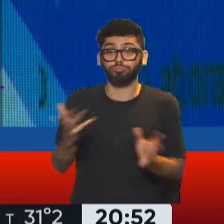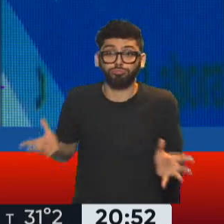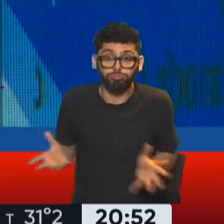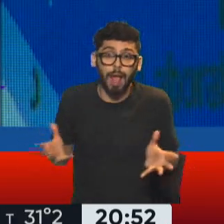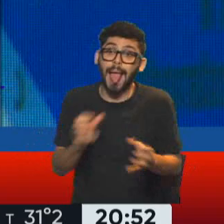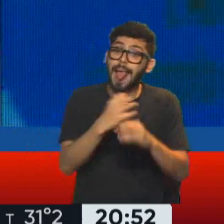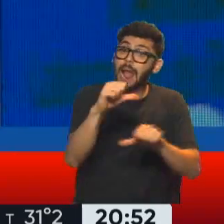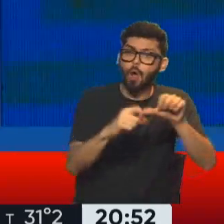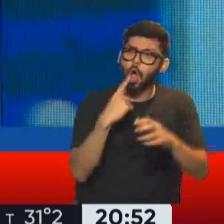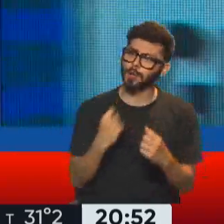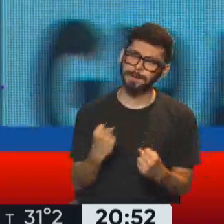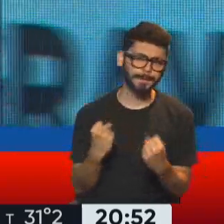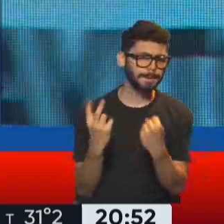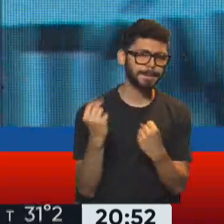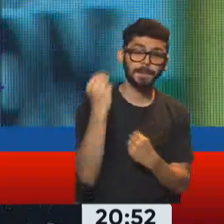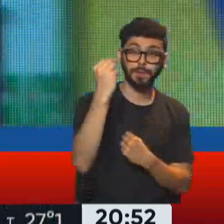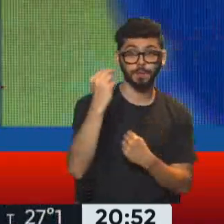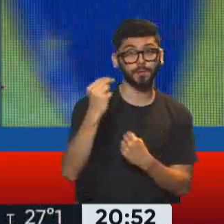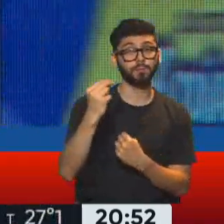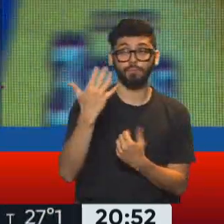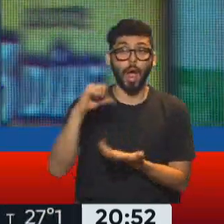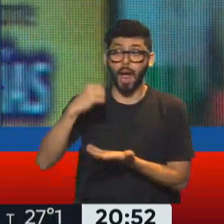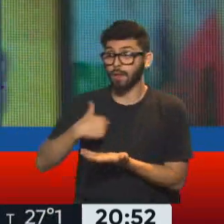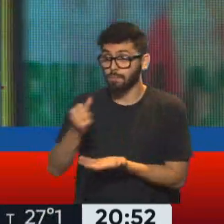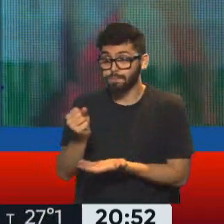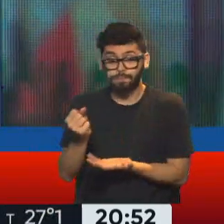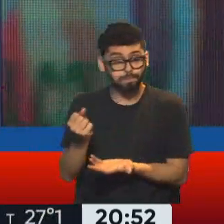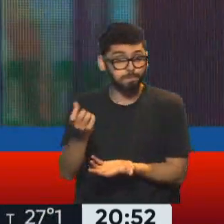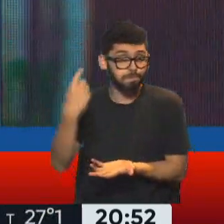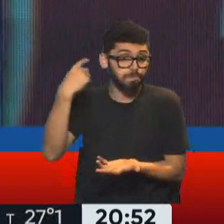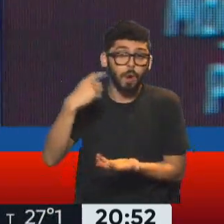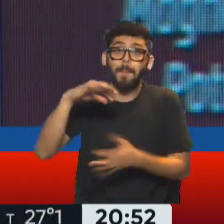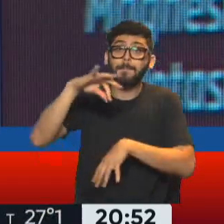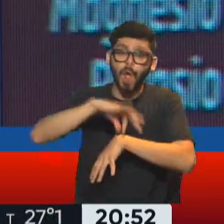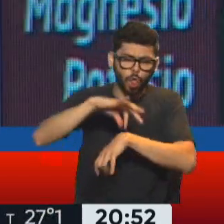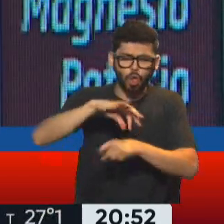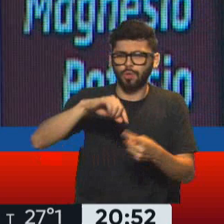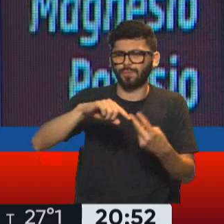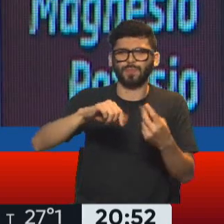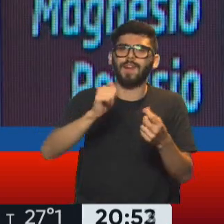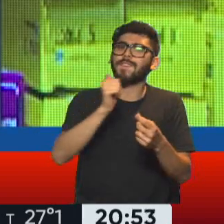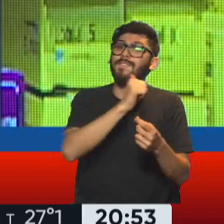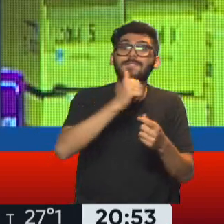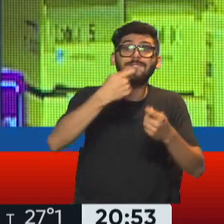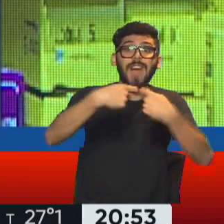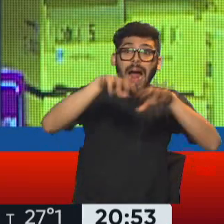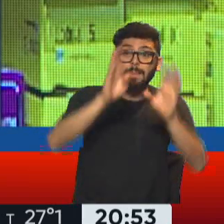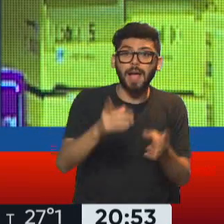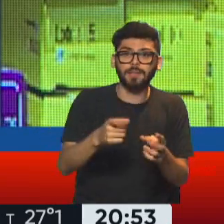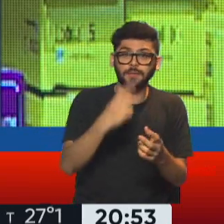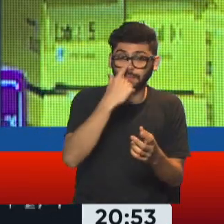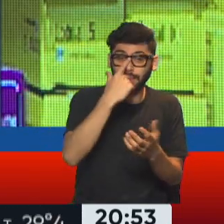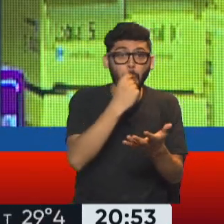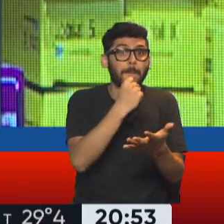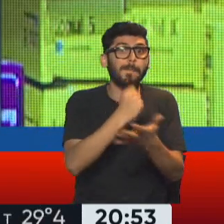los laboratorios, porque esto volvió a pasar en nuestro país, tanto de parte de los médicos como de parte de las farmacéuticas, está copado por las